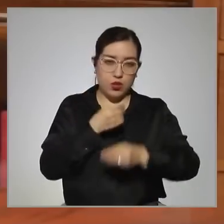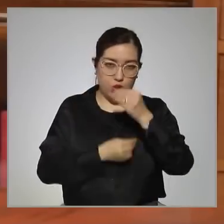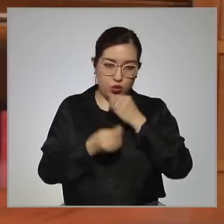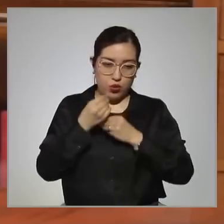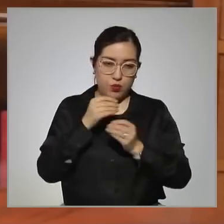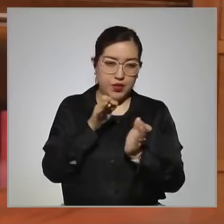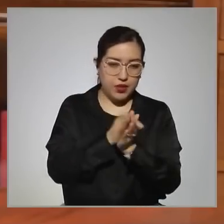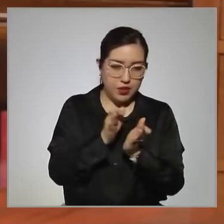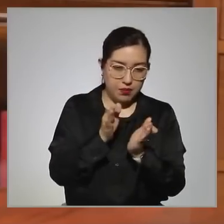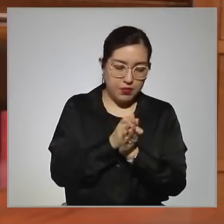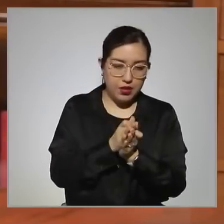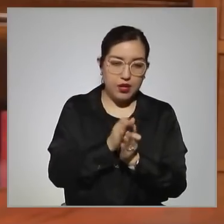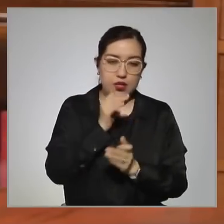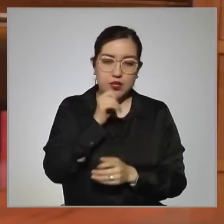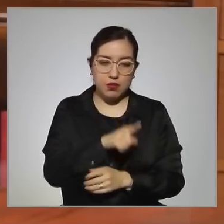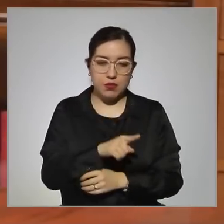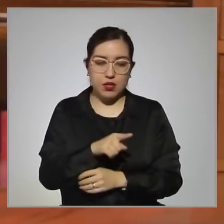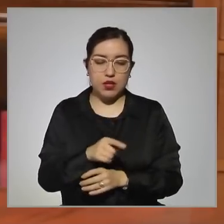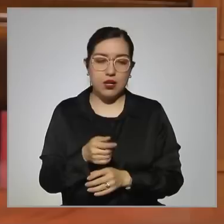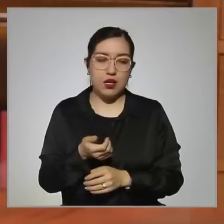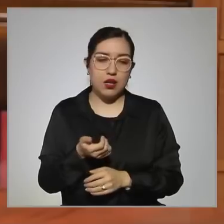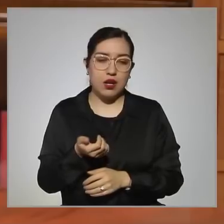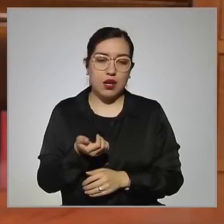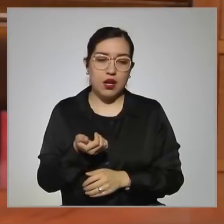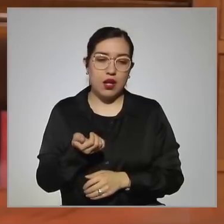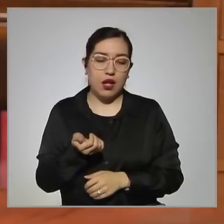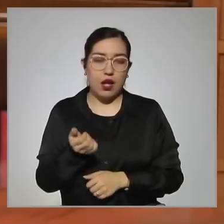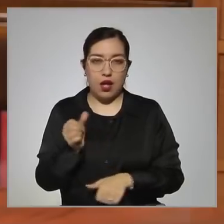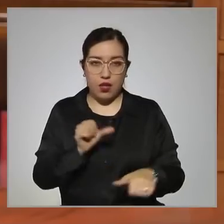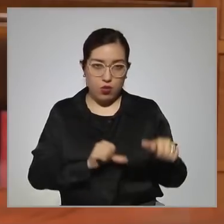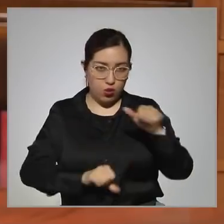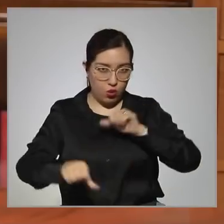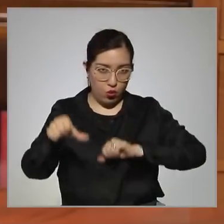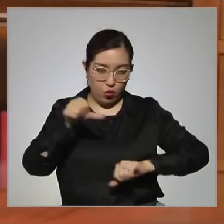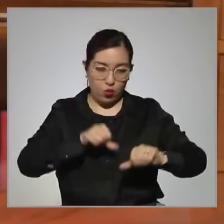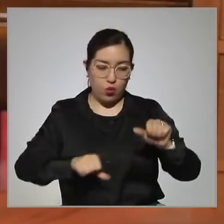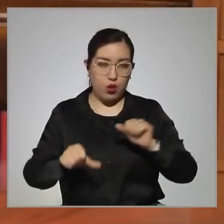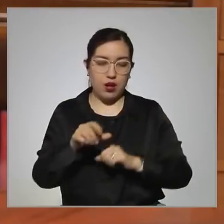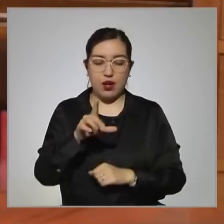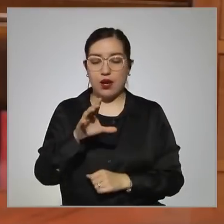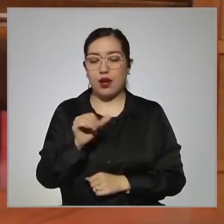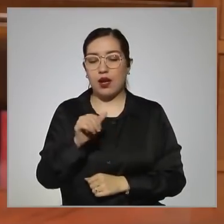y atole, la Candelaria. Y entonces